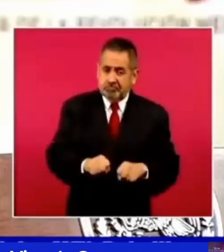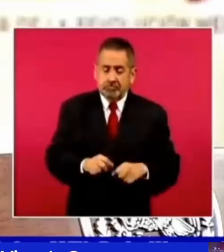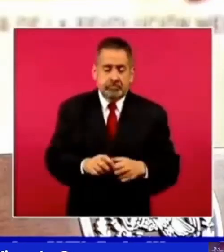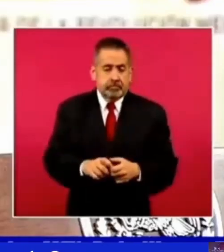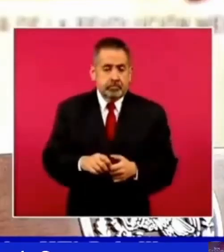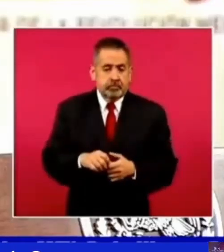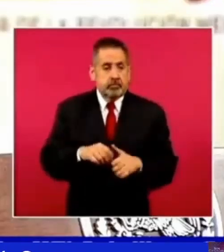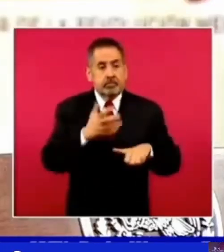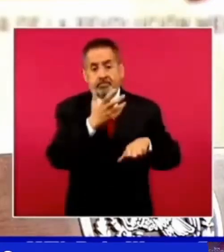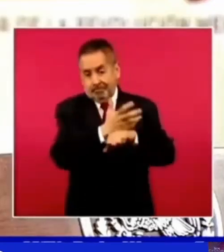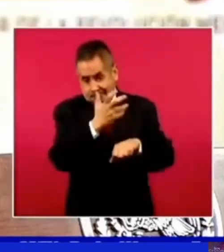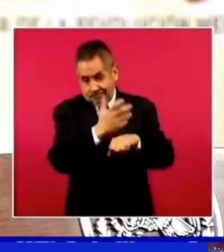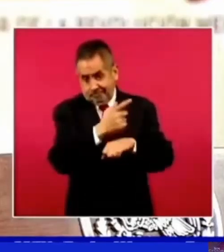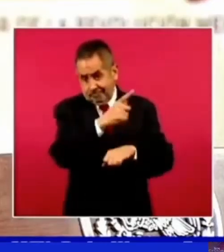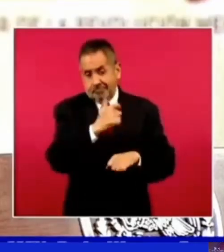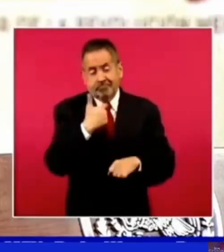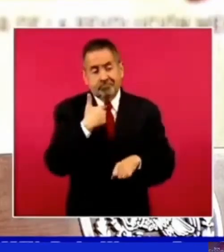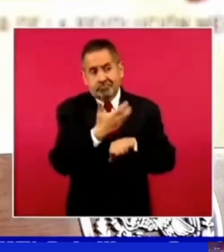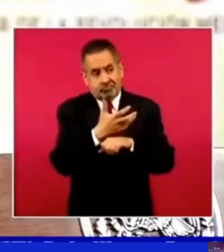gobiernos de Estados Unidos